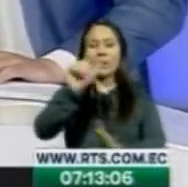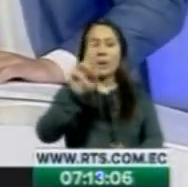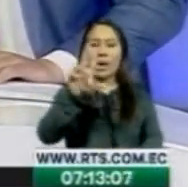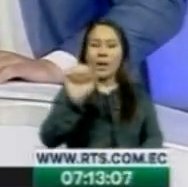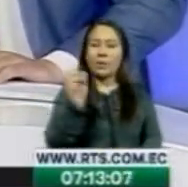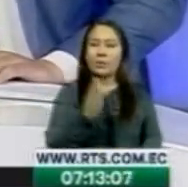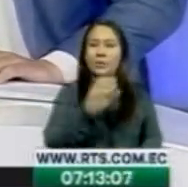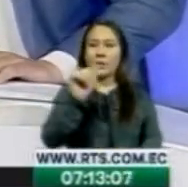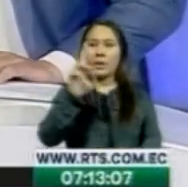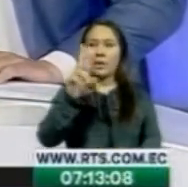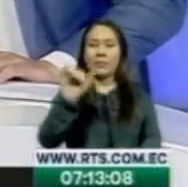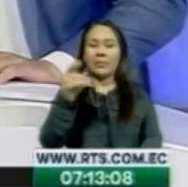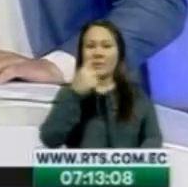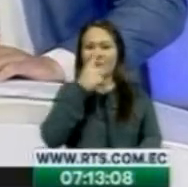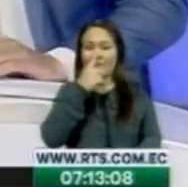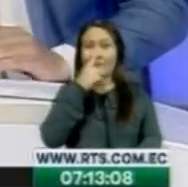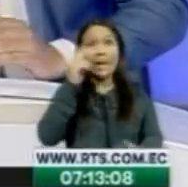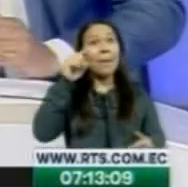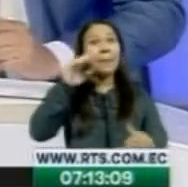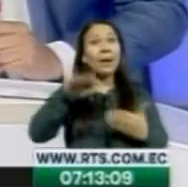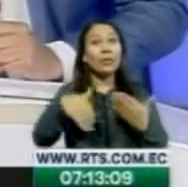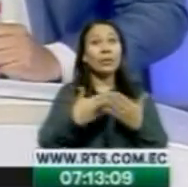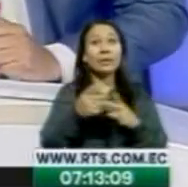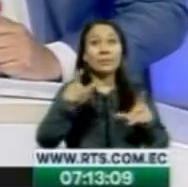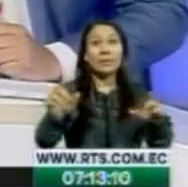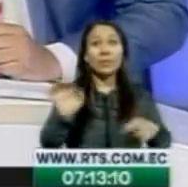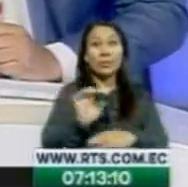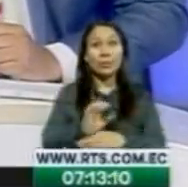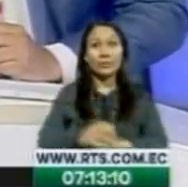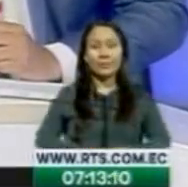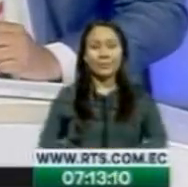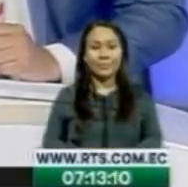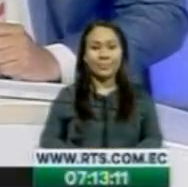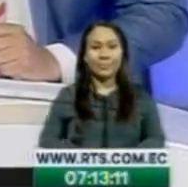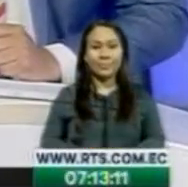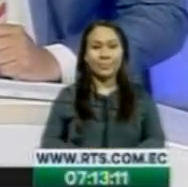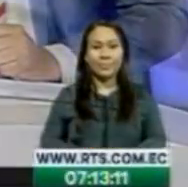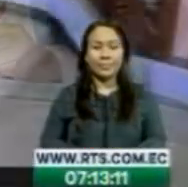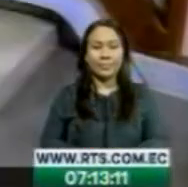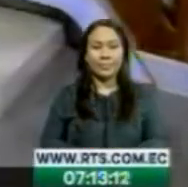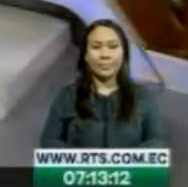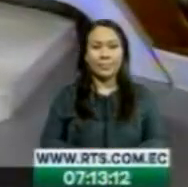tocando interés nacional. Así que vamos de inmediato con la entrevista.